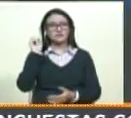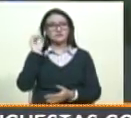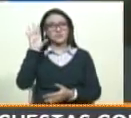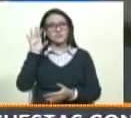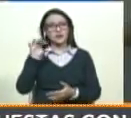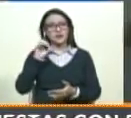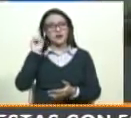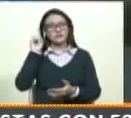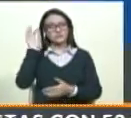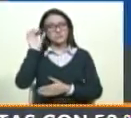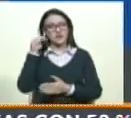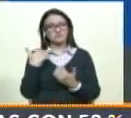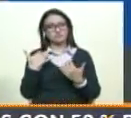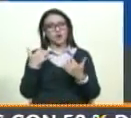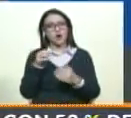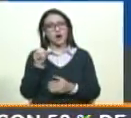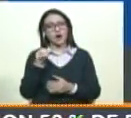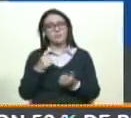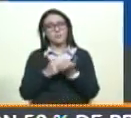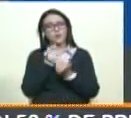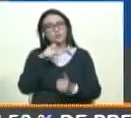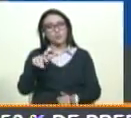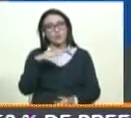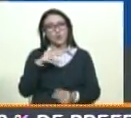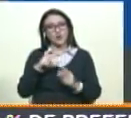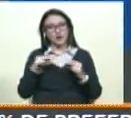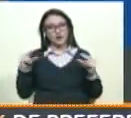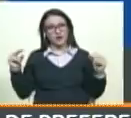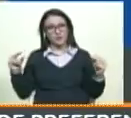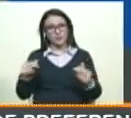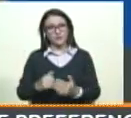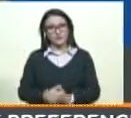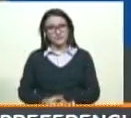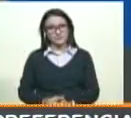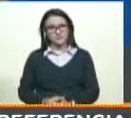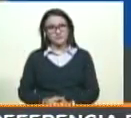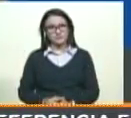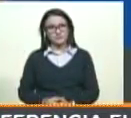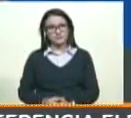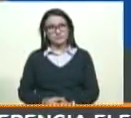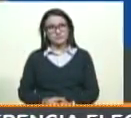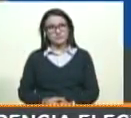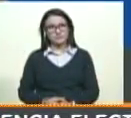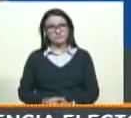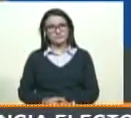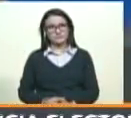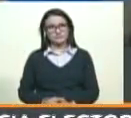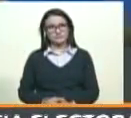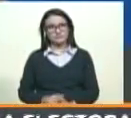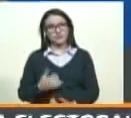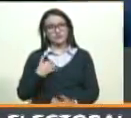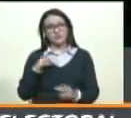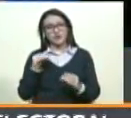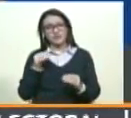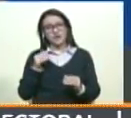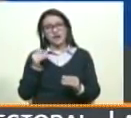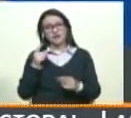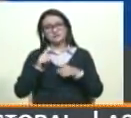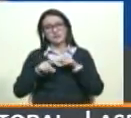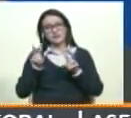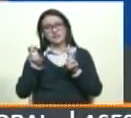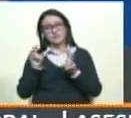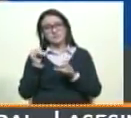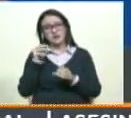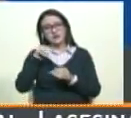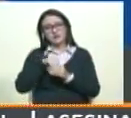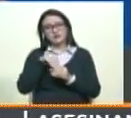al pueblo de Nicaragua. Gracias. Mira, nosotros hemos tenido que hablar de asuntos internos de otros países como